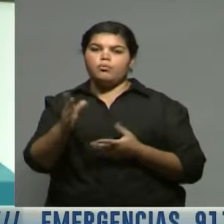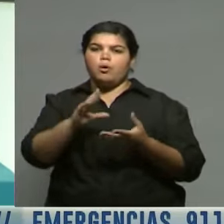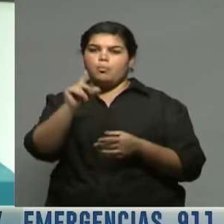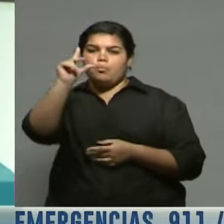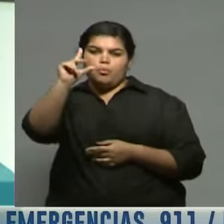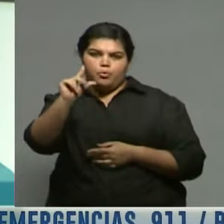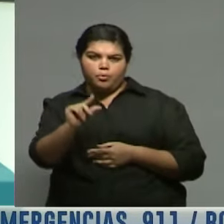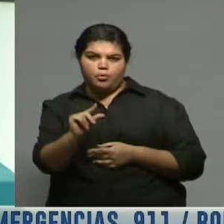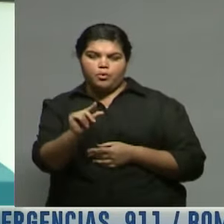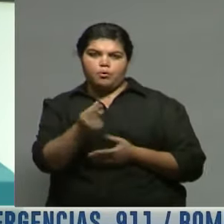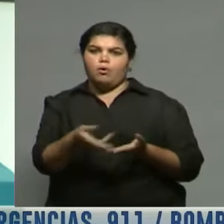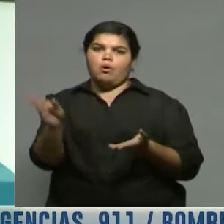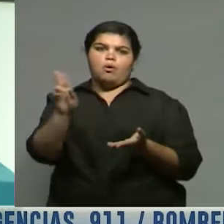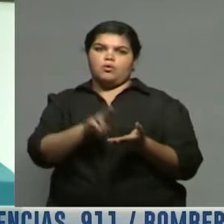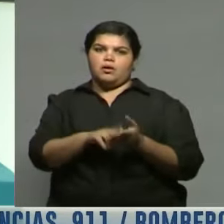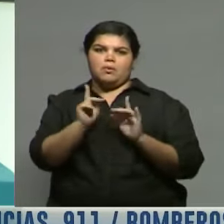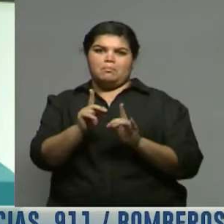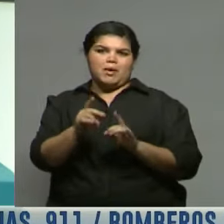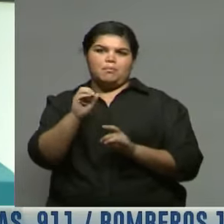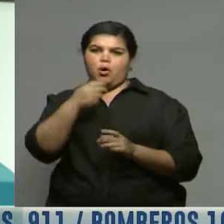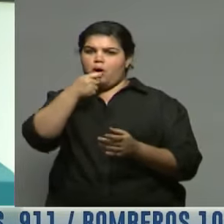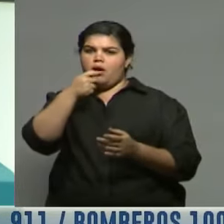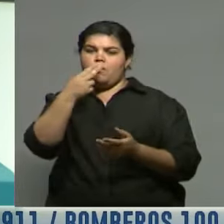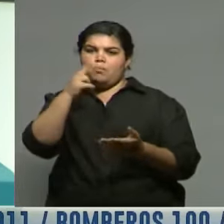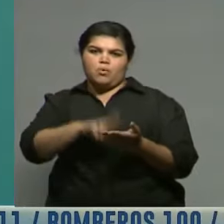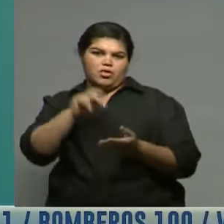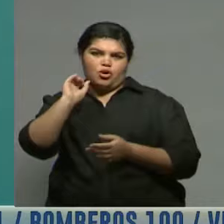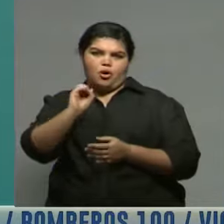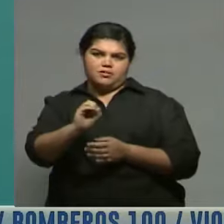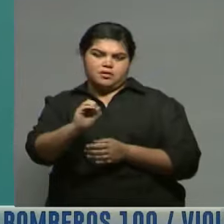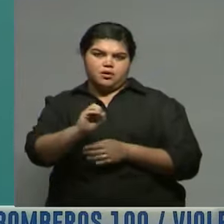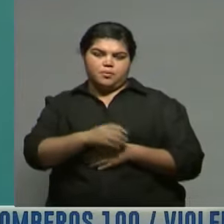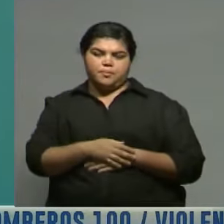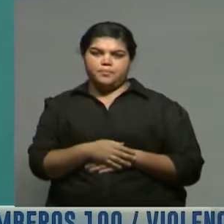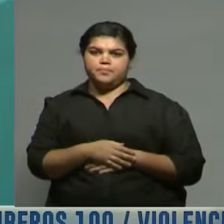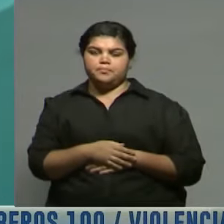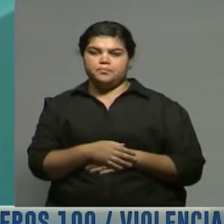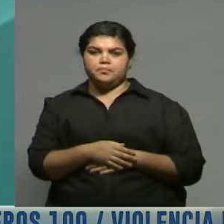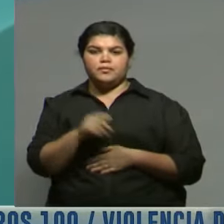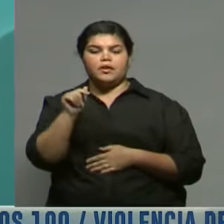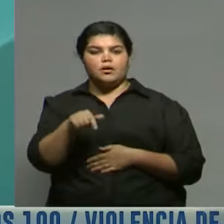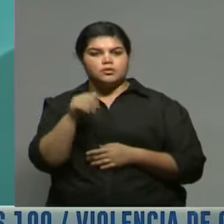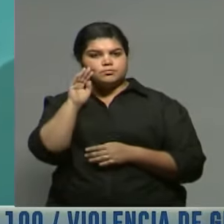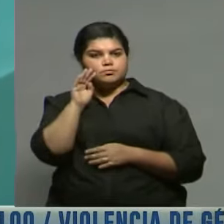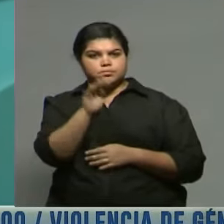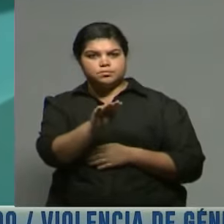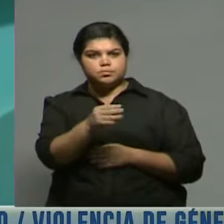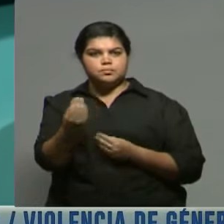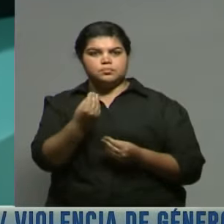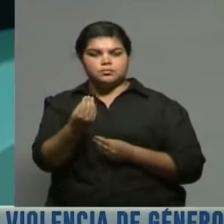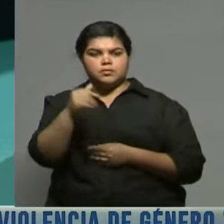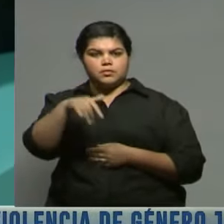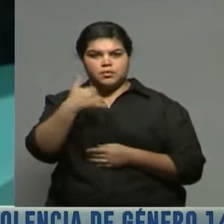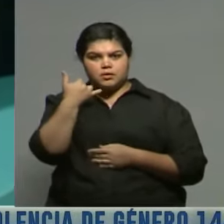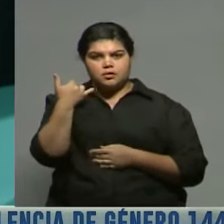o volver nuevamente a esta famosa tasa cero. José, te invito a que escuchemos porque tenemos en línea en este